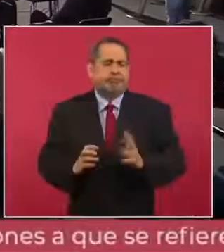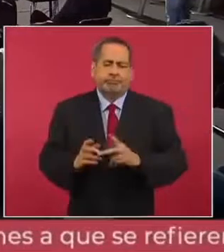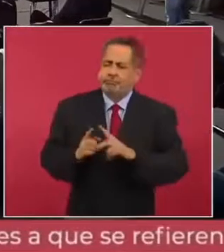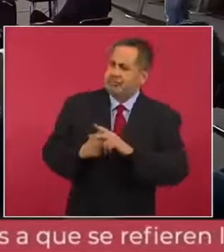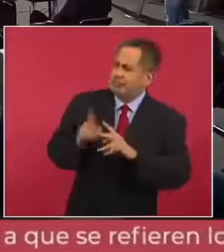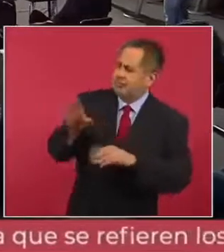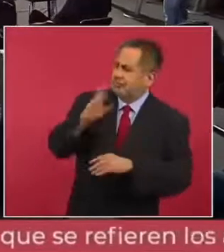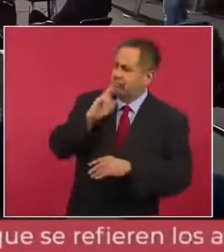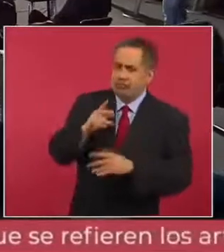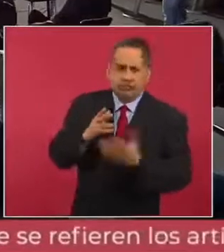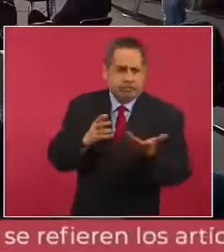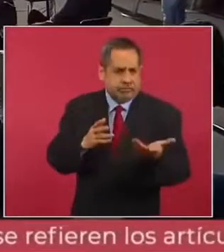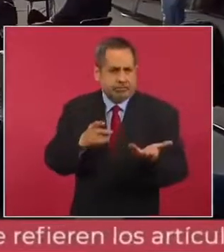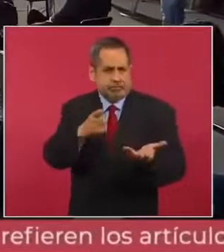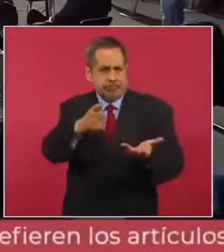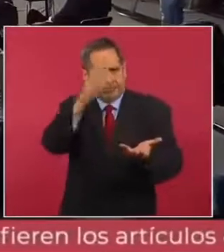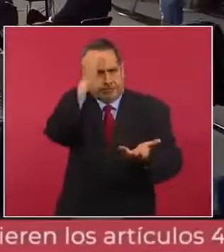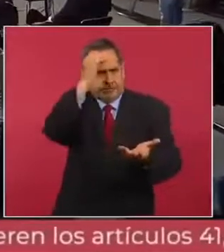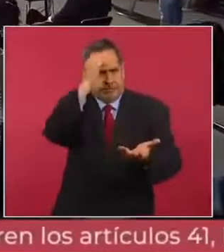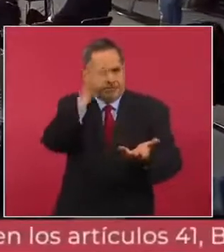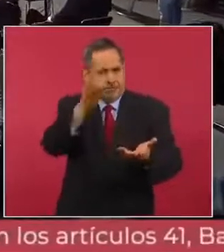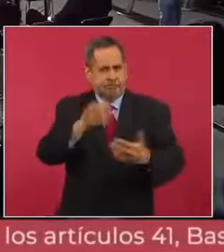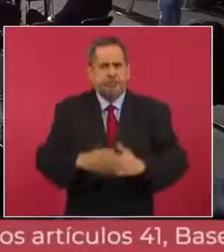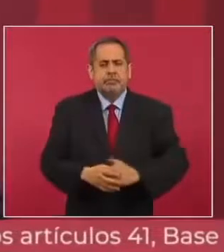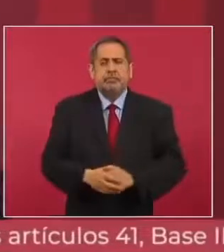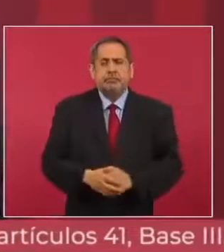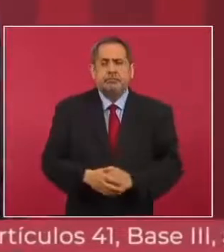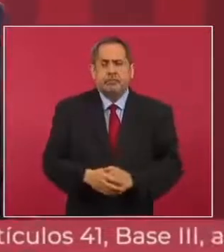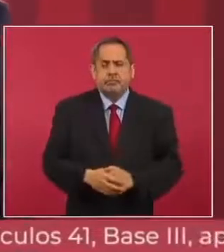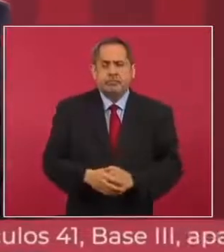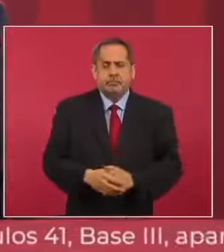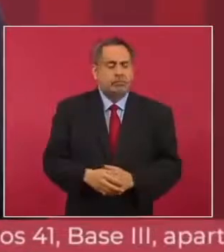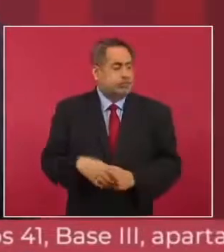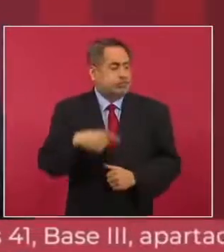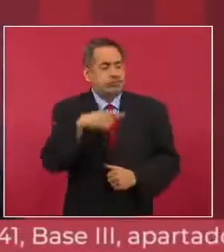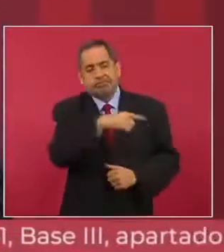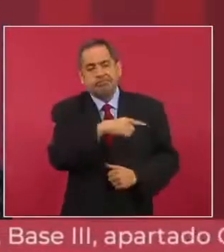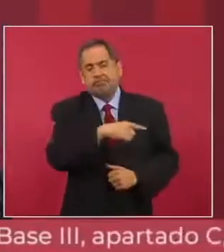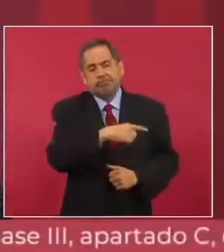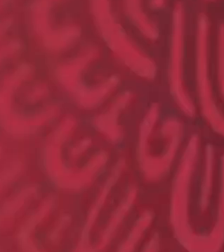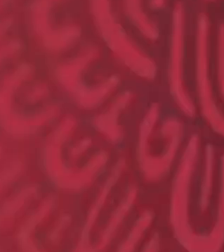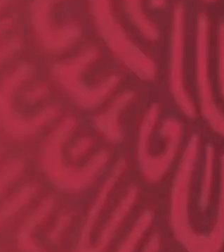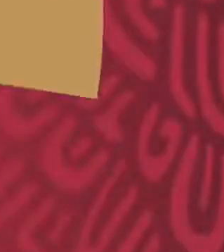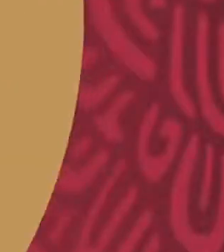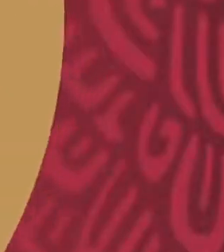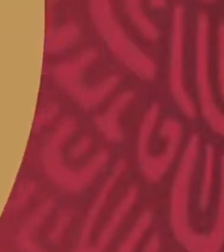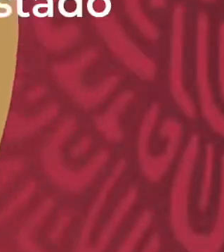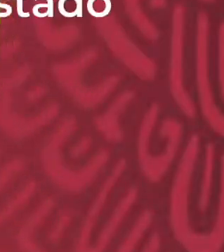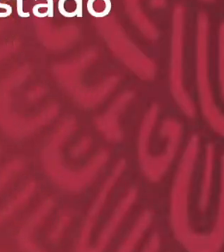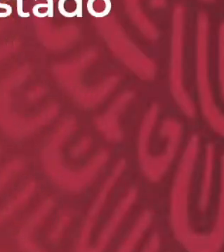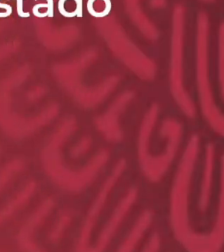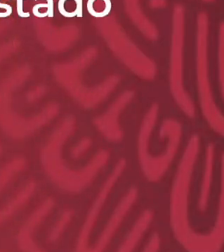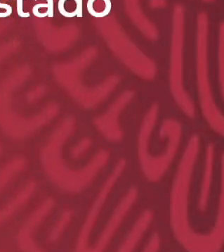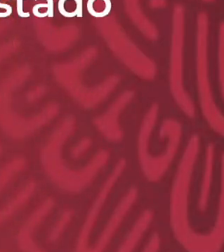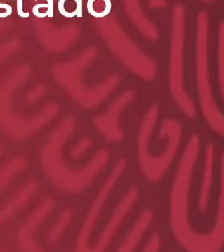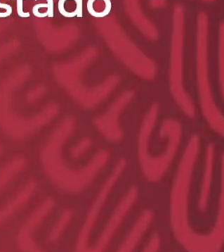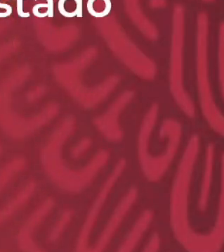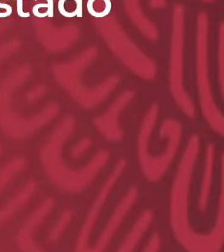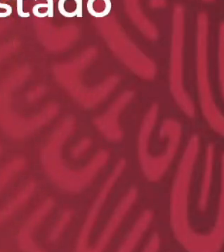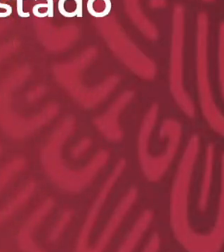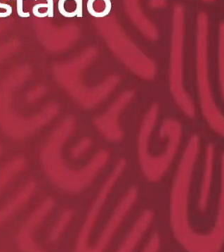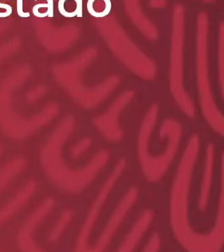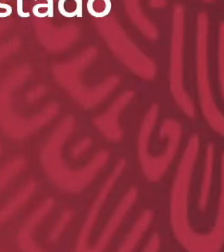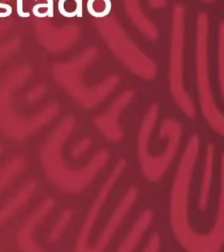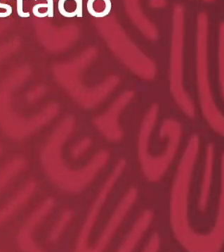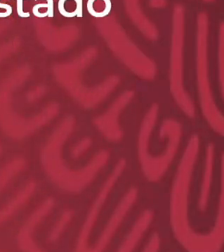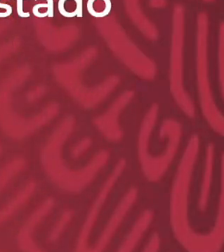estadounidense, el jefe del Ejecutivo mexicano mencionó que el funcionario ha sido mal informado sobre los crímenes contra